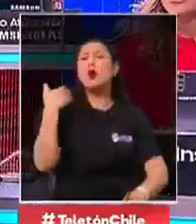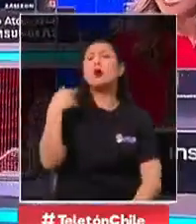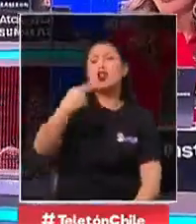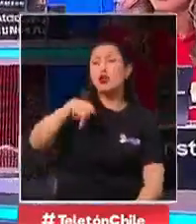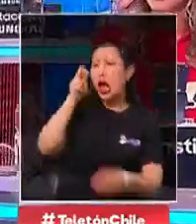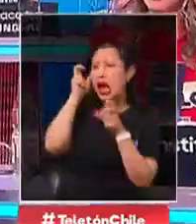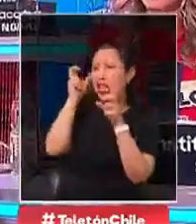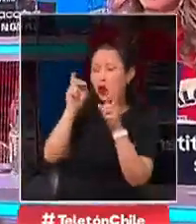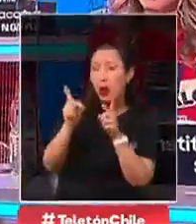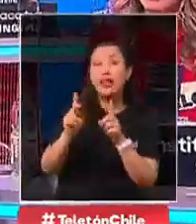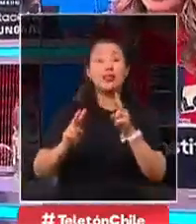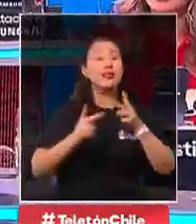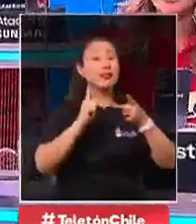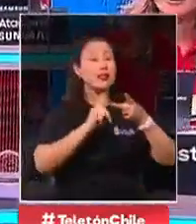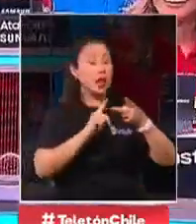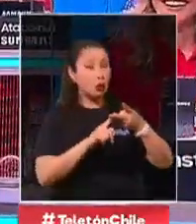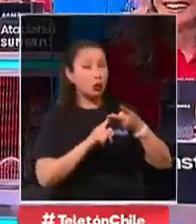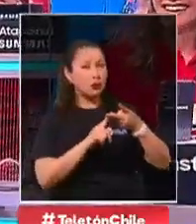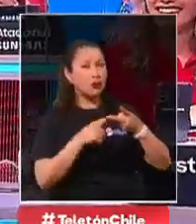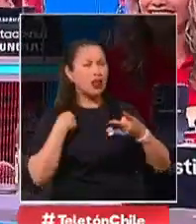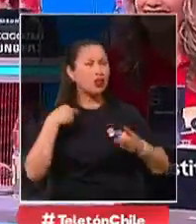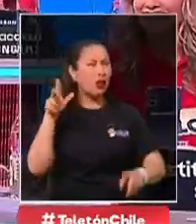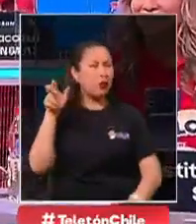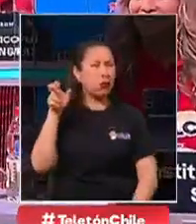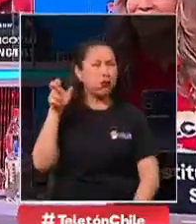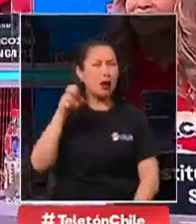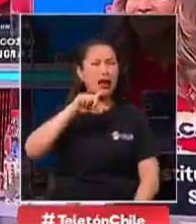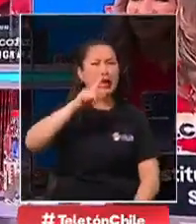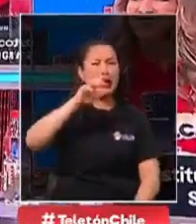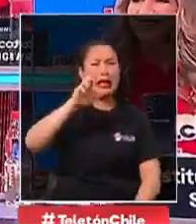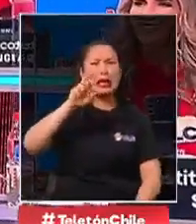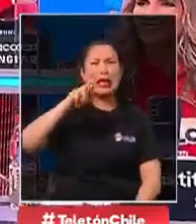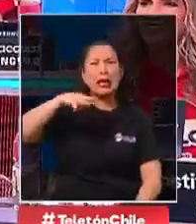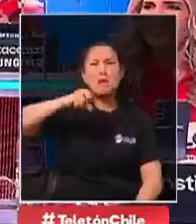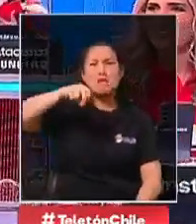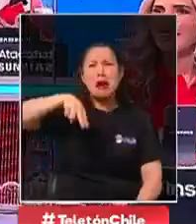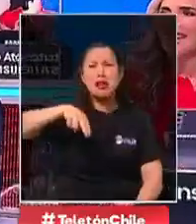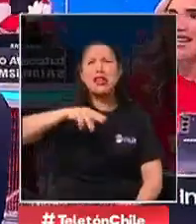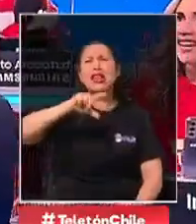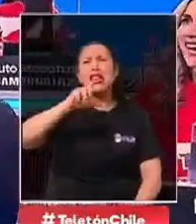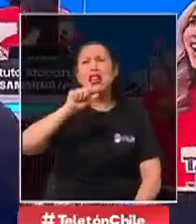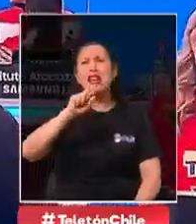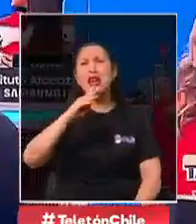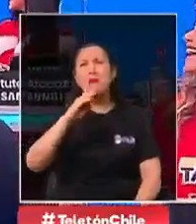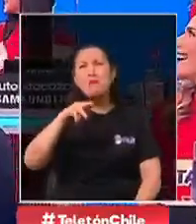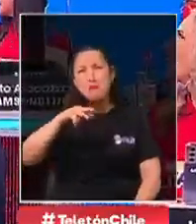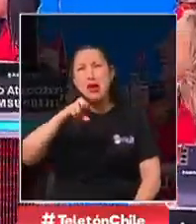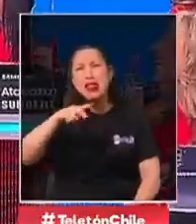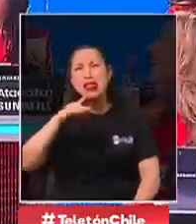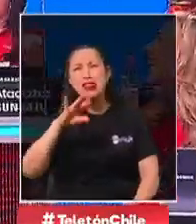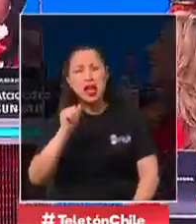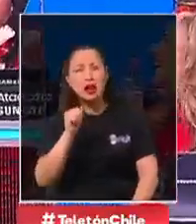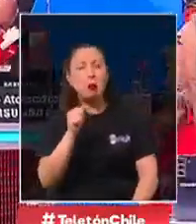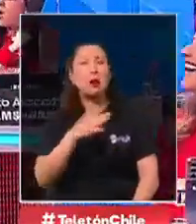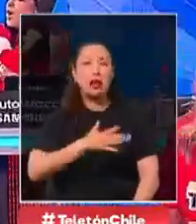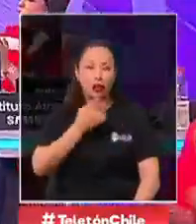Segundo, es que yo he escuchado tanto hablar de Germán Garmendia que lo quiero conocer.